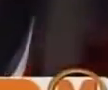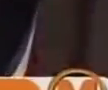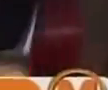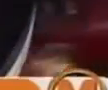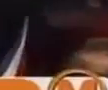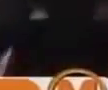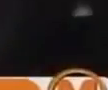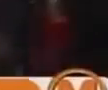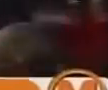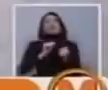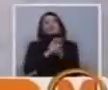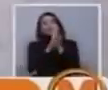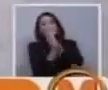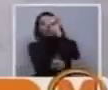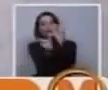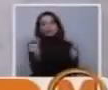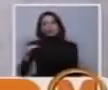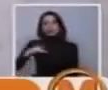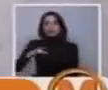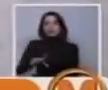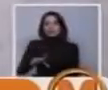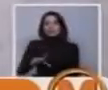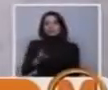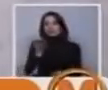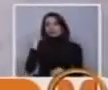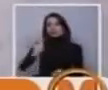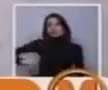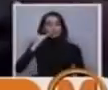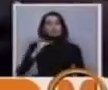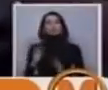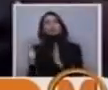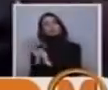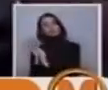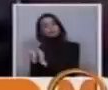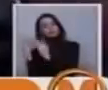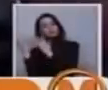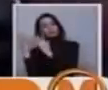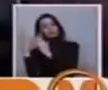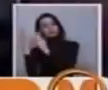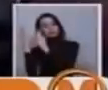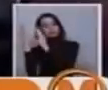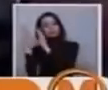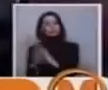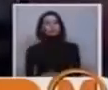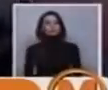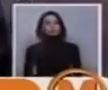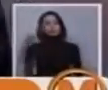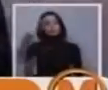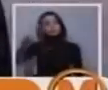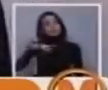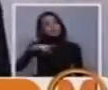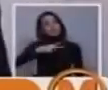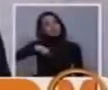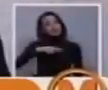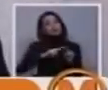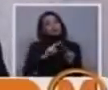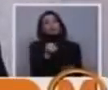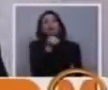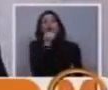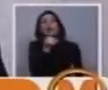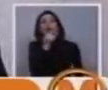sin dejos de una difonía, reconocía la alta tensión de los últimos días en la política chilena. Sé que hemos cometido